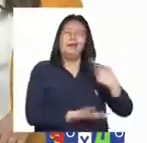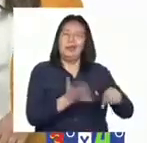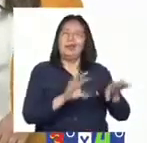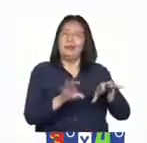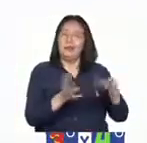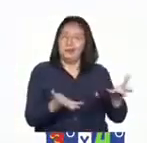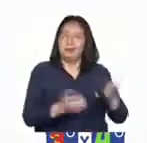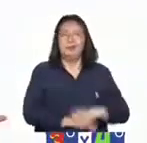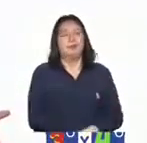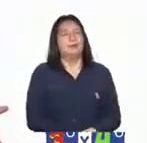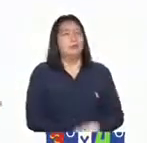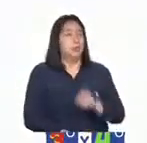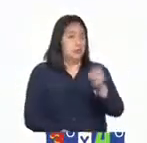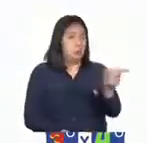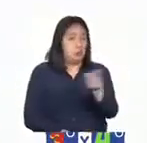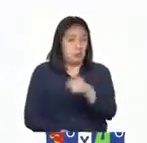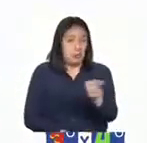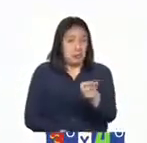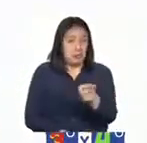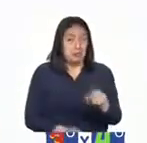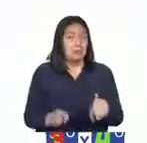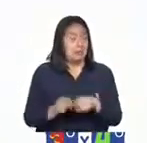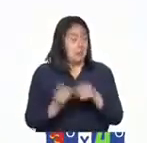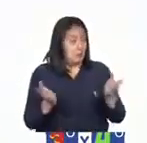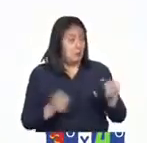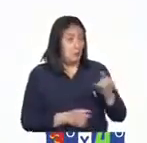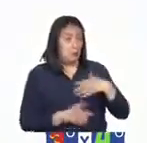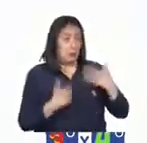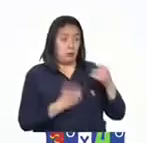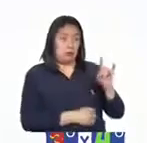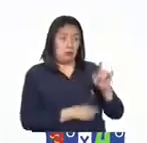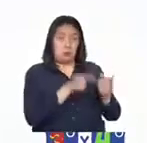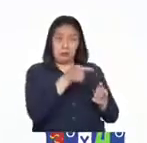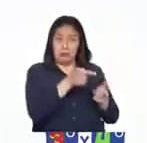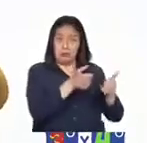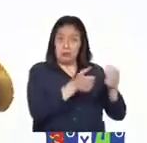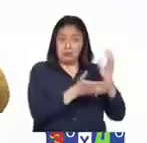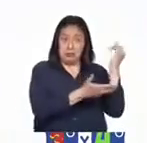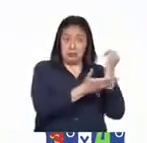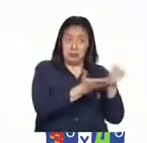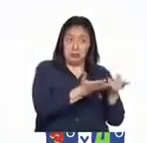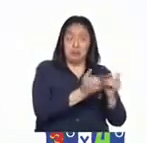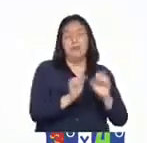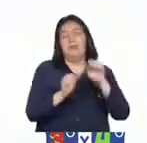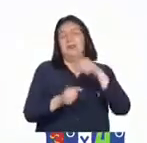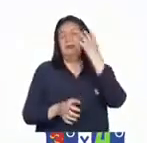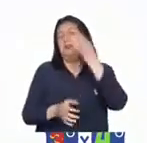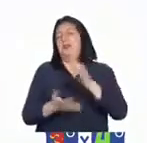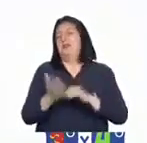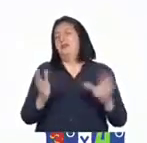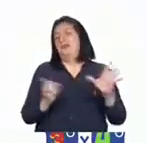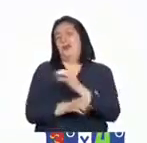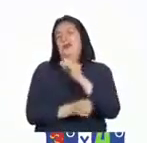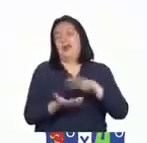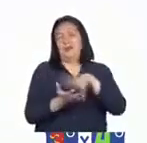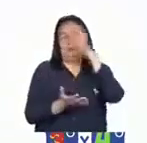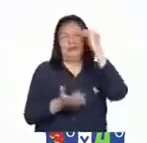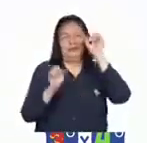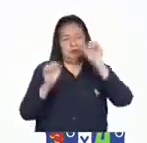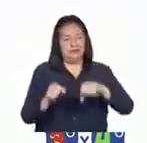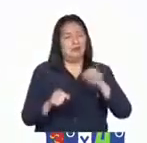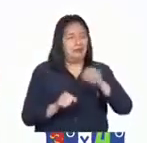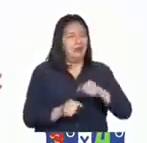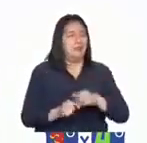debo realizar. ¿Y a ustedes también les parece útil este esquema? Creo que con todo lo que hemos aprendido hoy